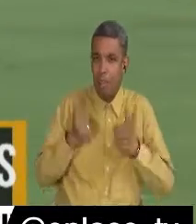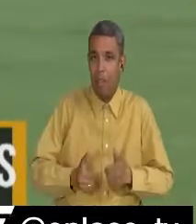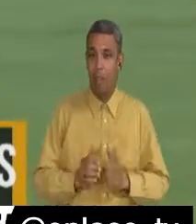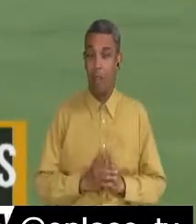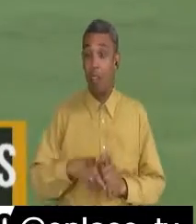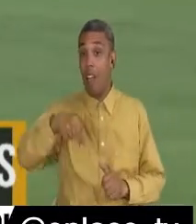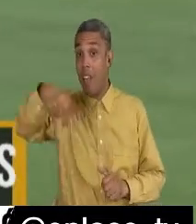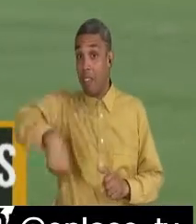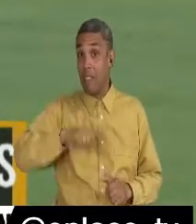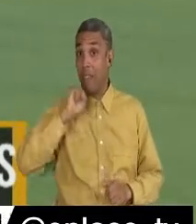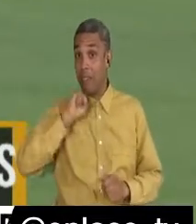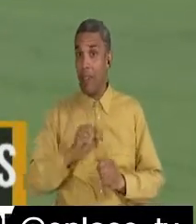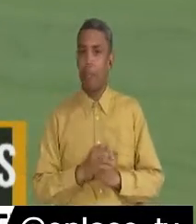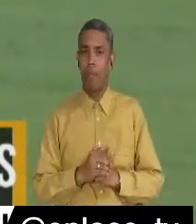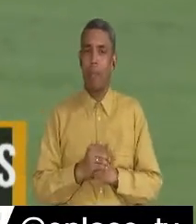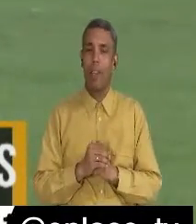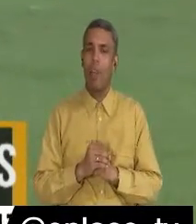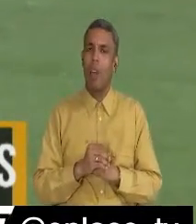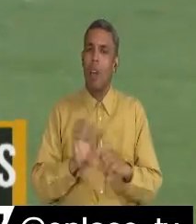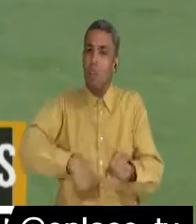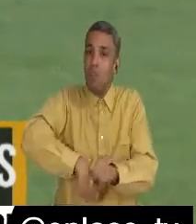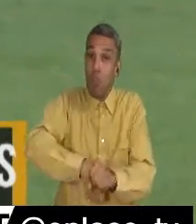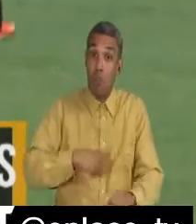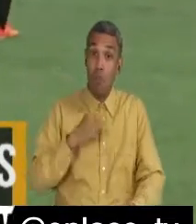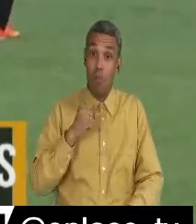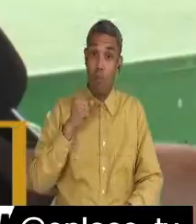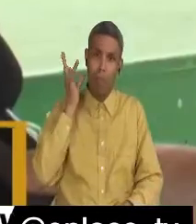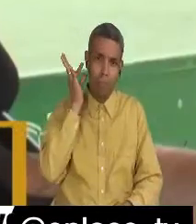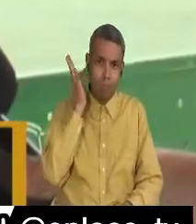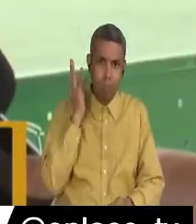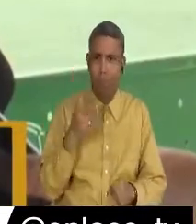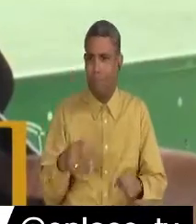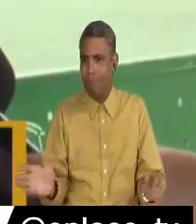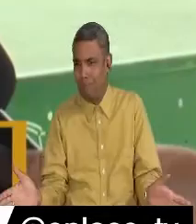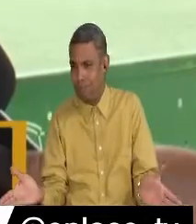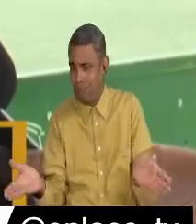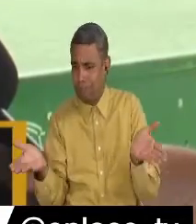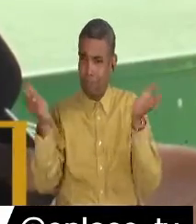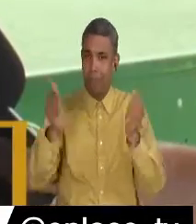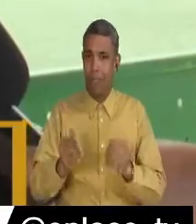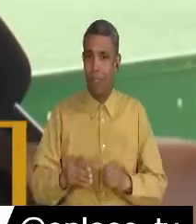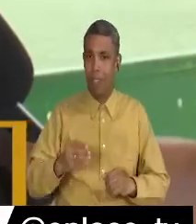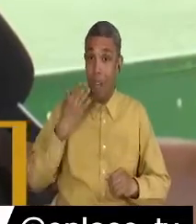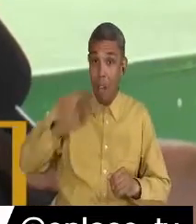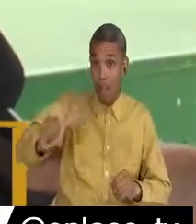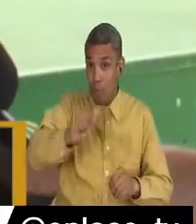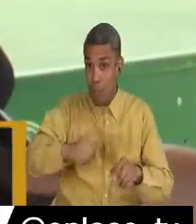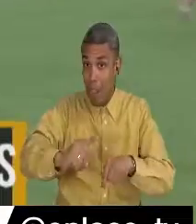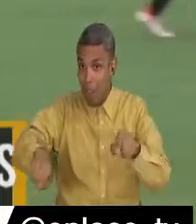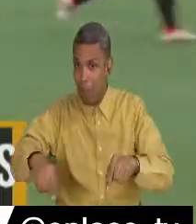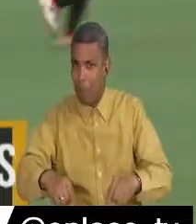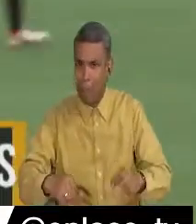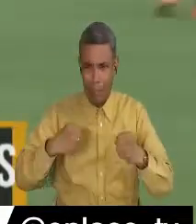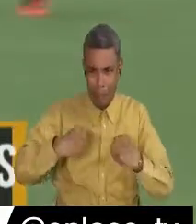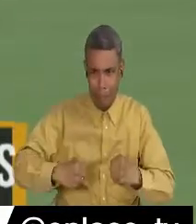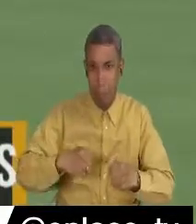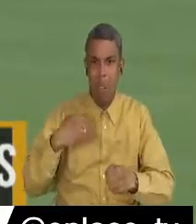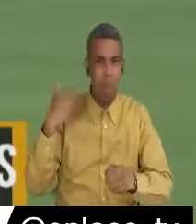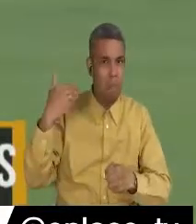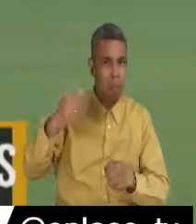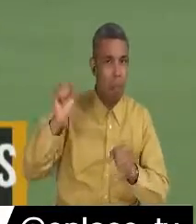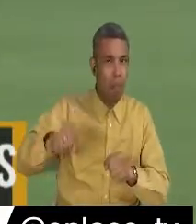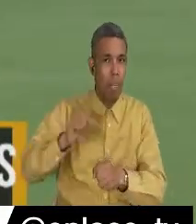muy sorprendida, hay chicas de un nivel bastante alto y creo que con más trabajo pueden llegar al fútbol profesional. Buen nivel técnico es el